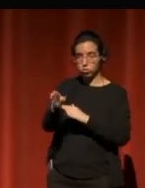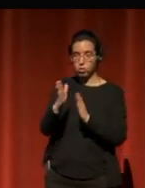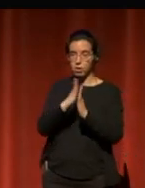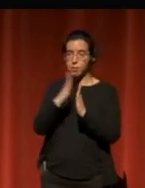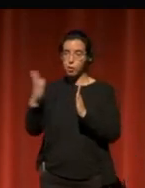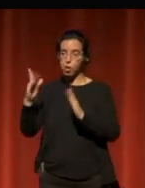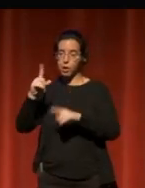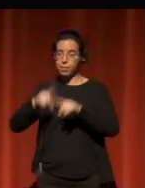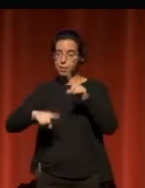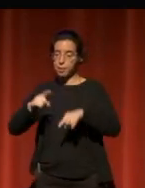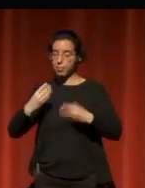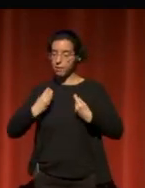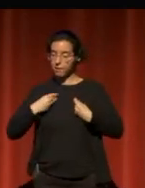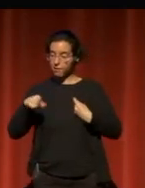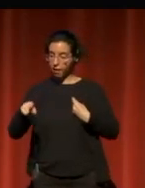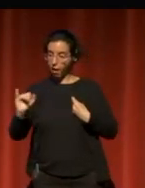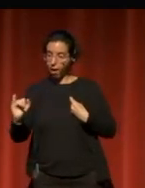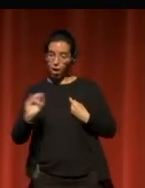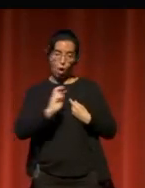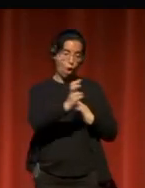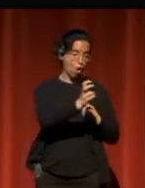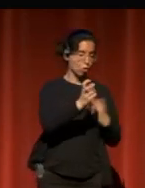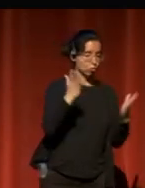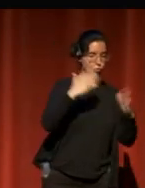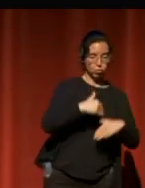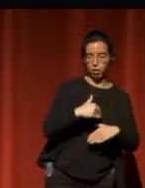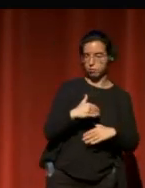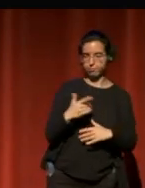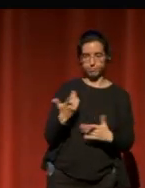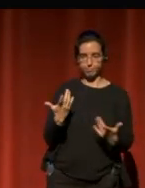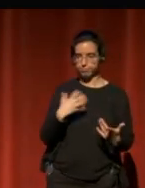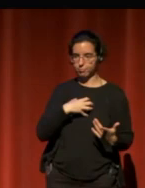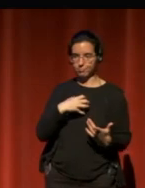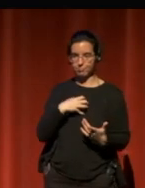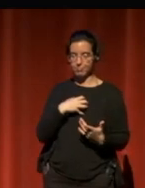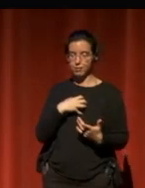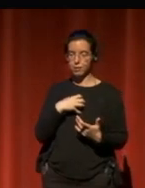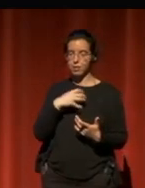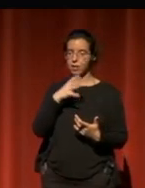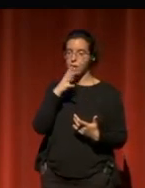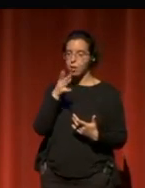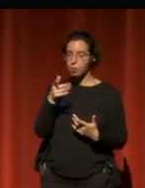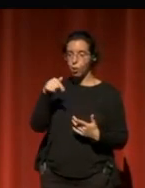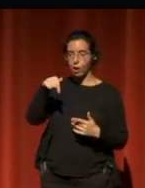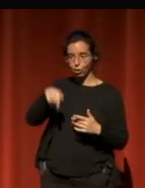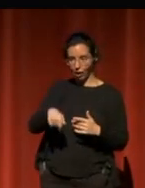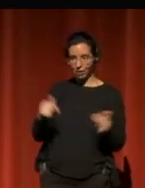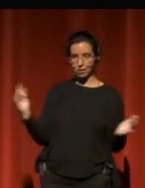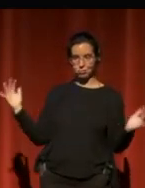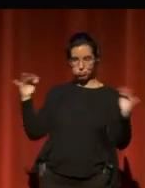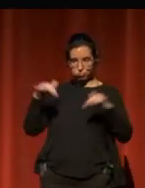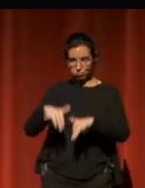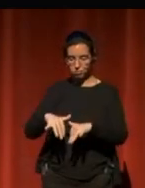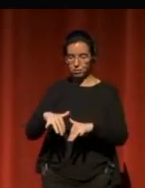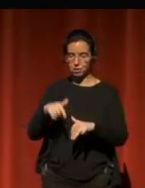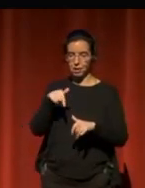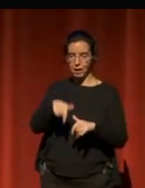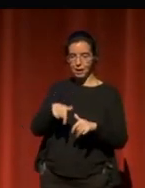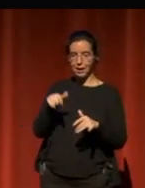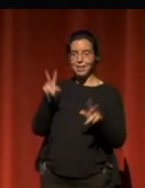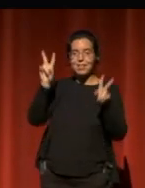dónde vives. Es una quiebra absoluta de lo que nos llama y nos convoca aquí, que es la